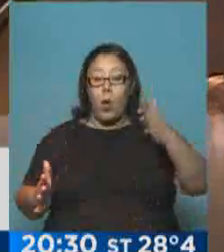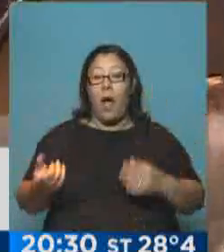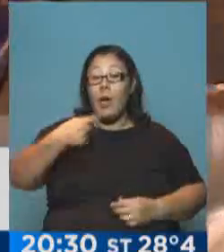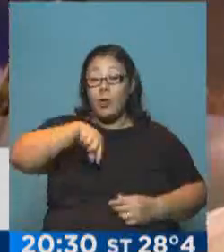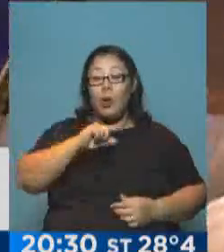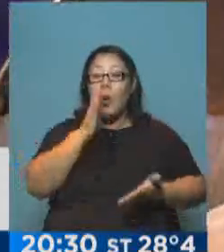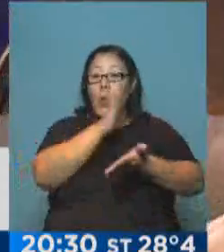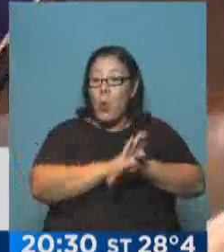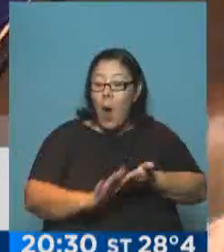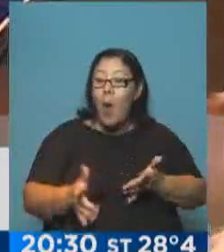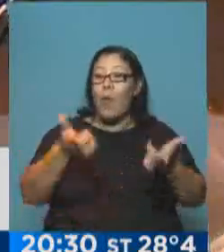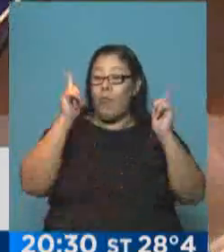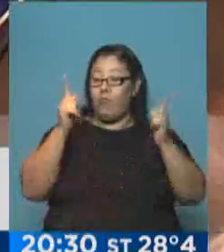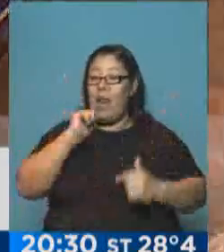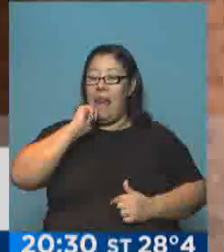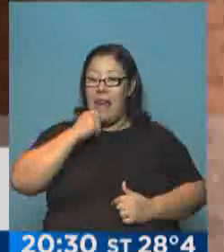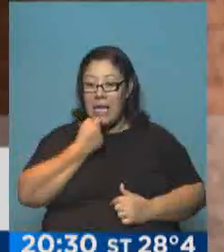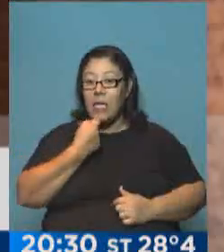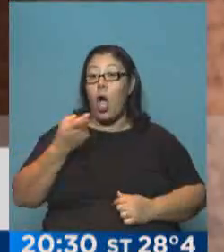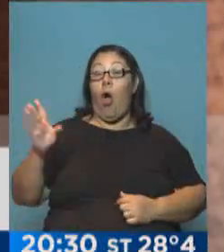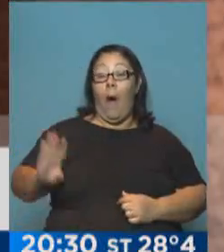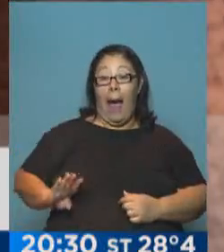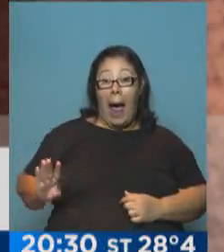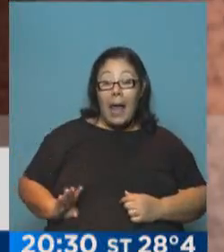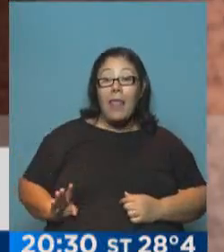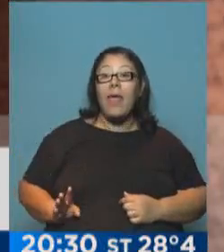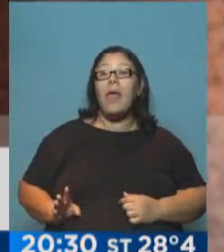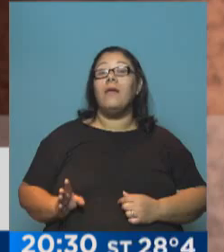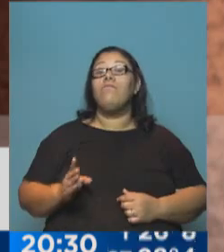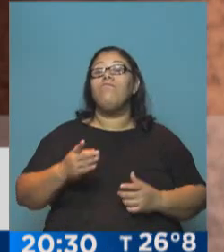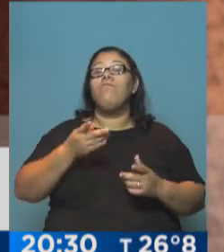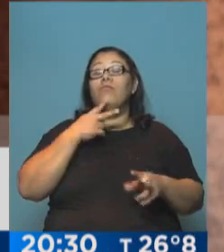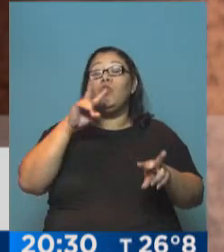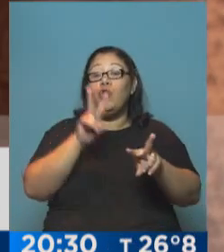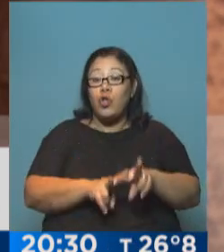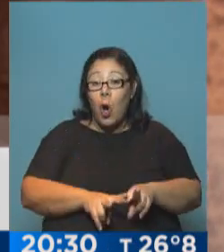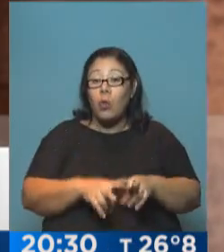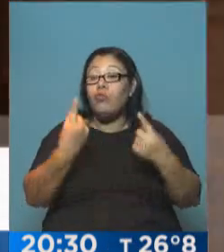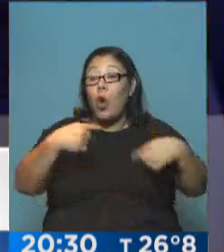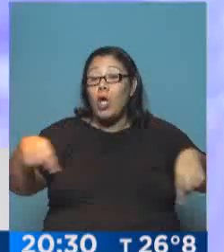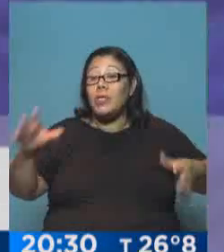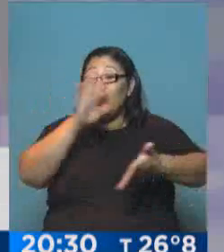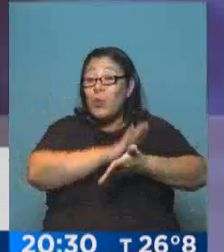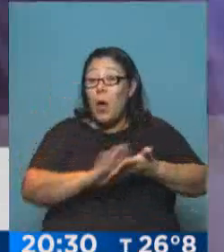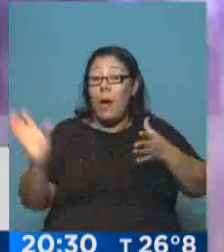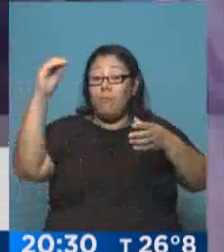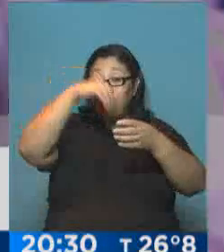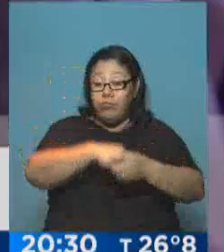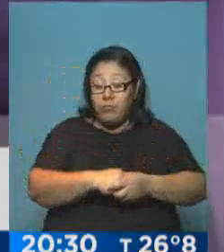súper disfrutado, con muchas ganas de vivirlo y transitarlo como todo lo nuevo que nos